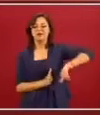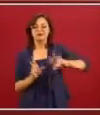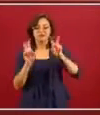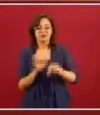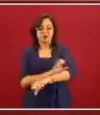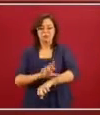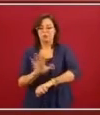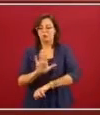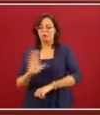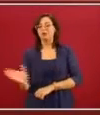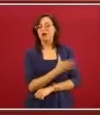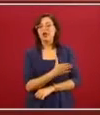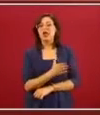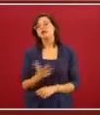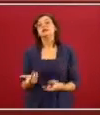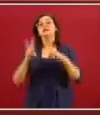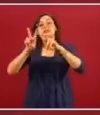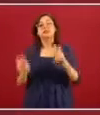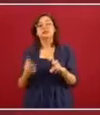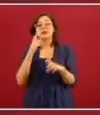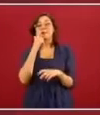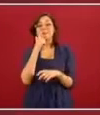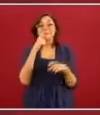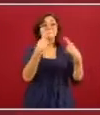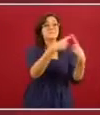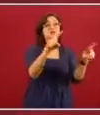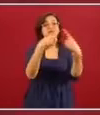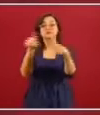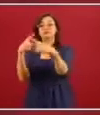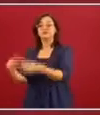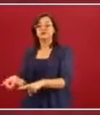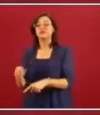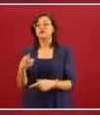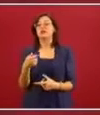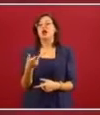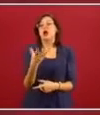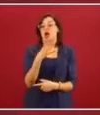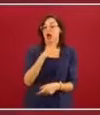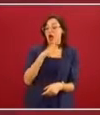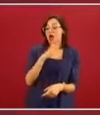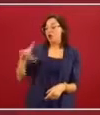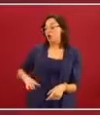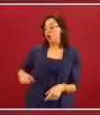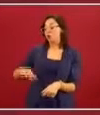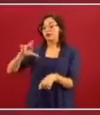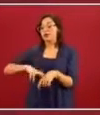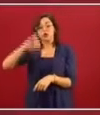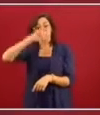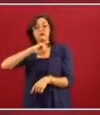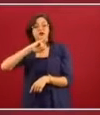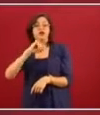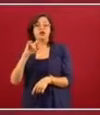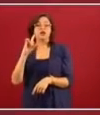cada gobernador y las dos gobernadoras, la gobernadora de Sonora, a propósito del ejemplo que ponía, o la jefa de gobierno de la Ciudad de México,